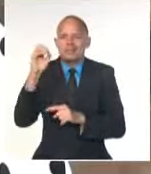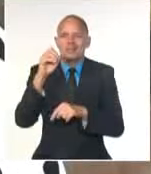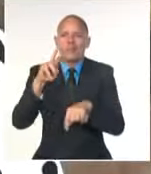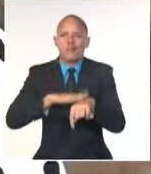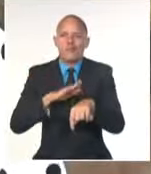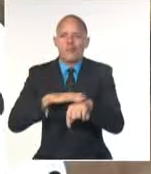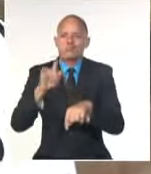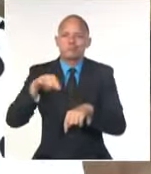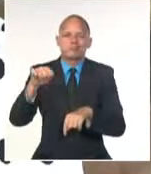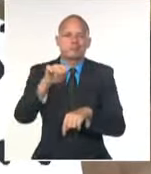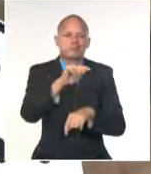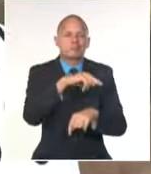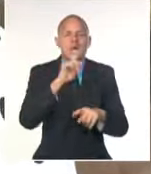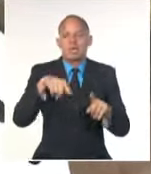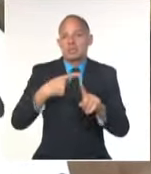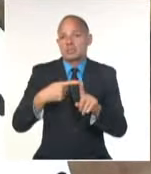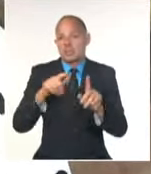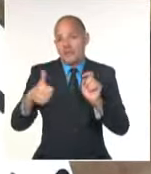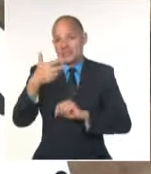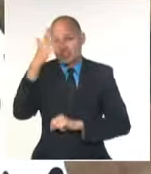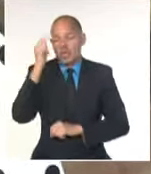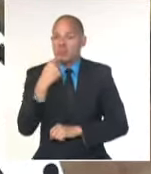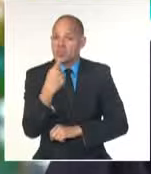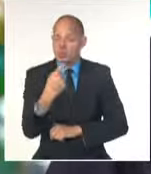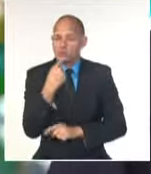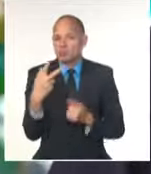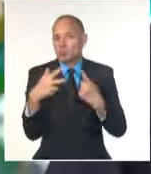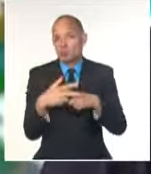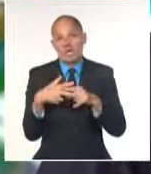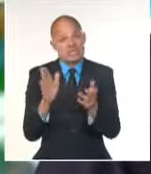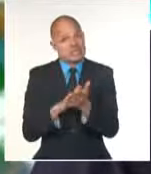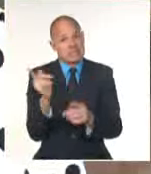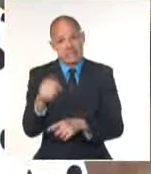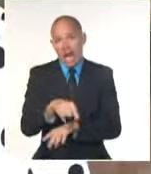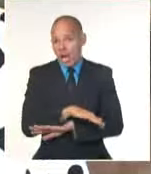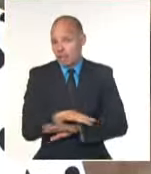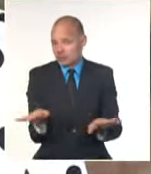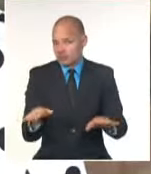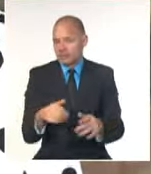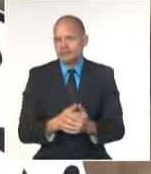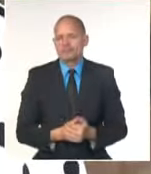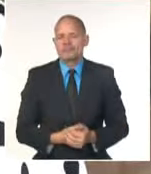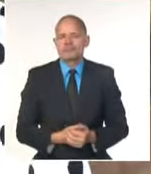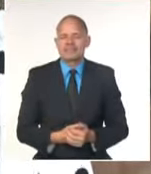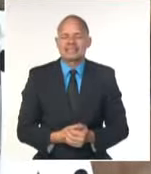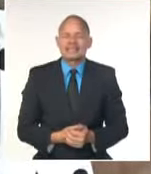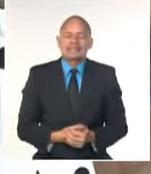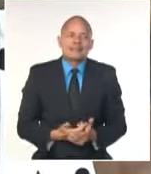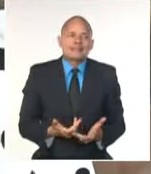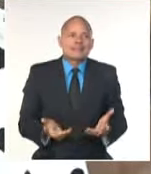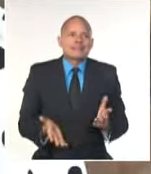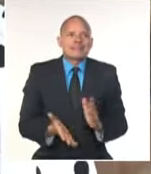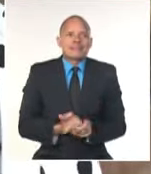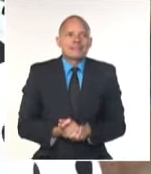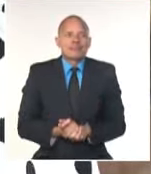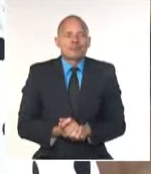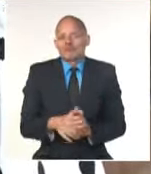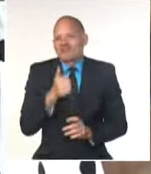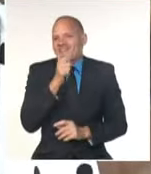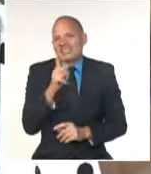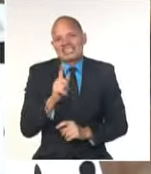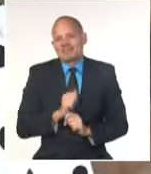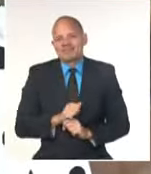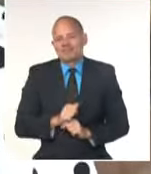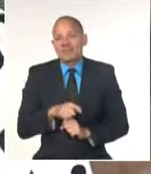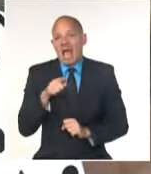a los cuales indicó el mandatario cubano resolver en los próximos días. Ese es un mecanismo que lleva muchos ajustes, participan